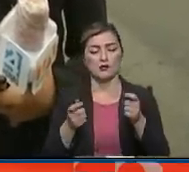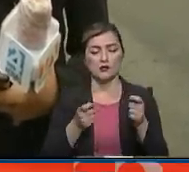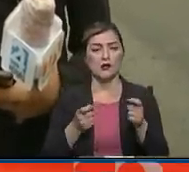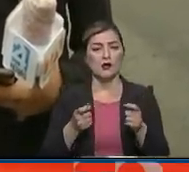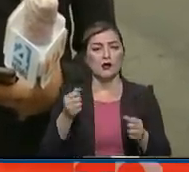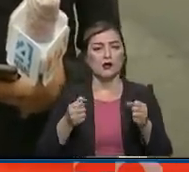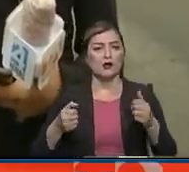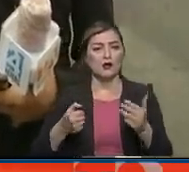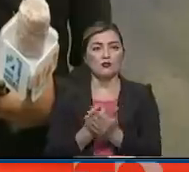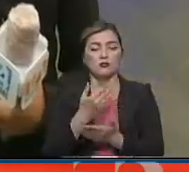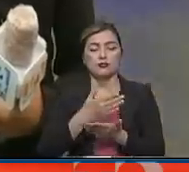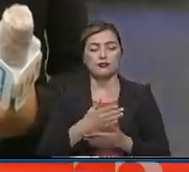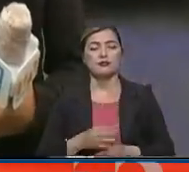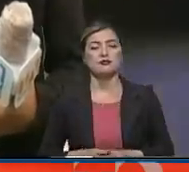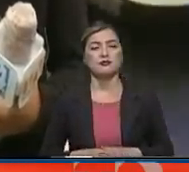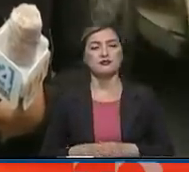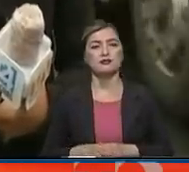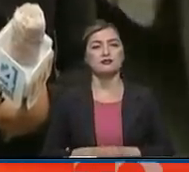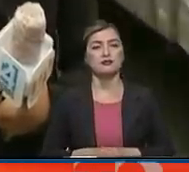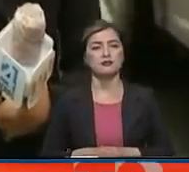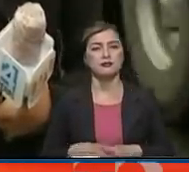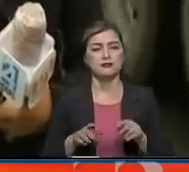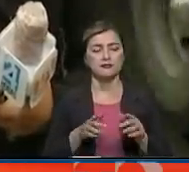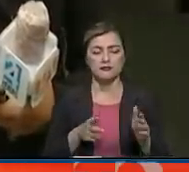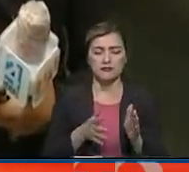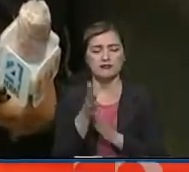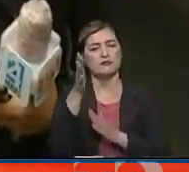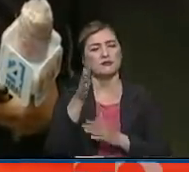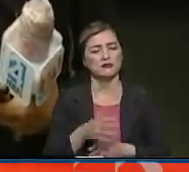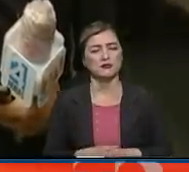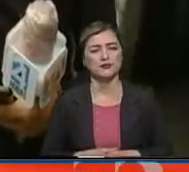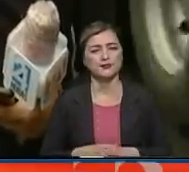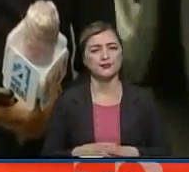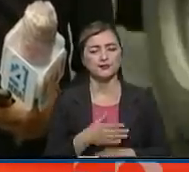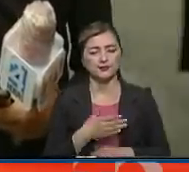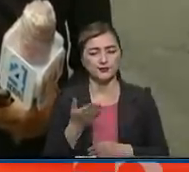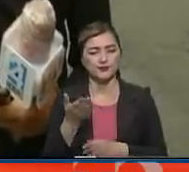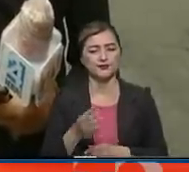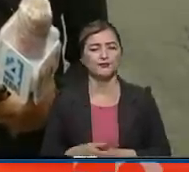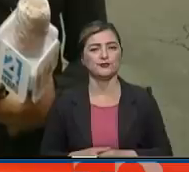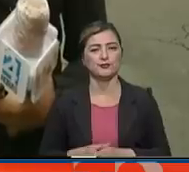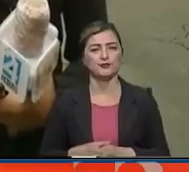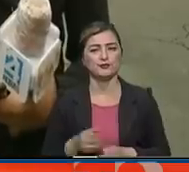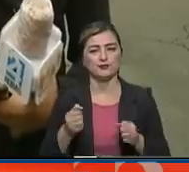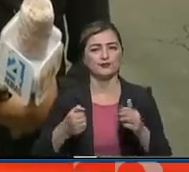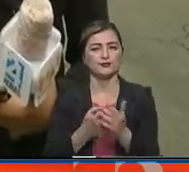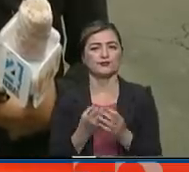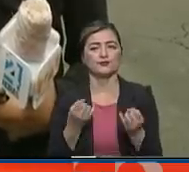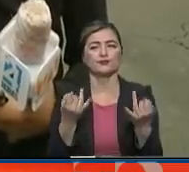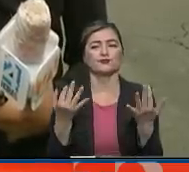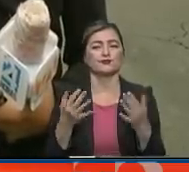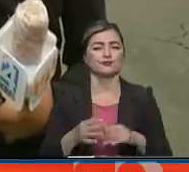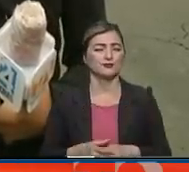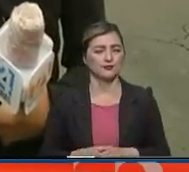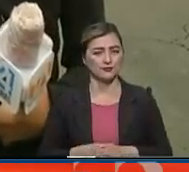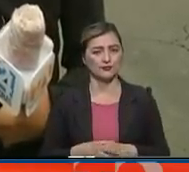evitar accidentes de tránsito, especialmente por exceso de velocidad. Fer, te damos el paso, por favor, coméntanos cuántos accidentes se han registrado en lo que va